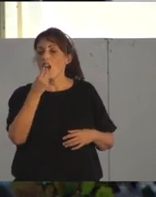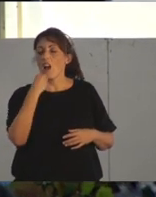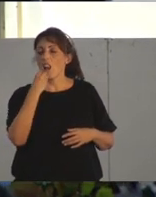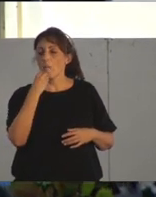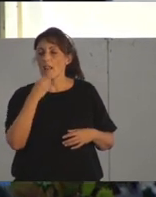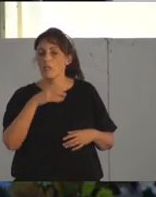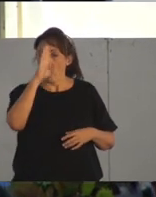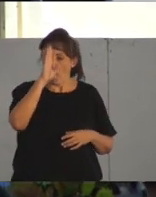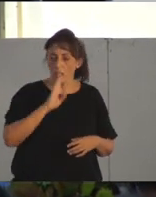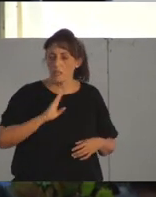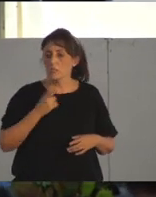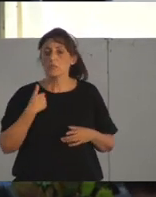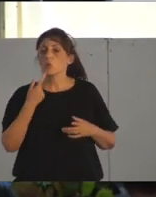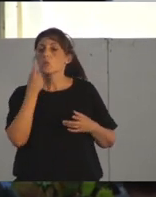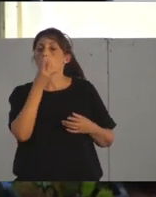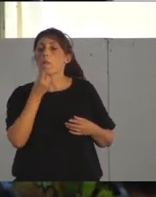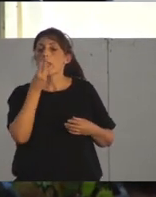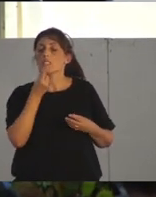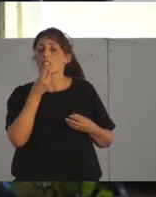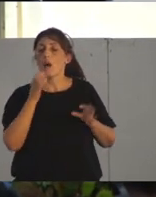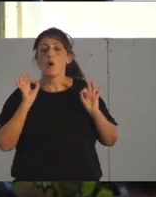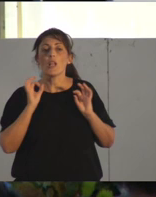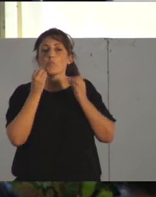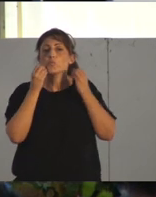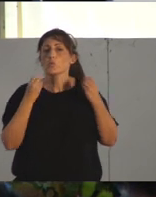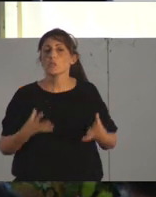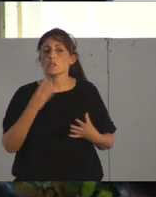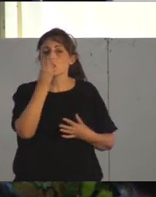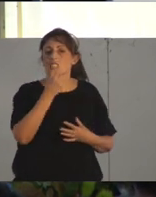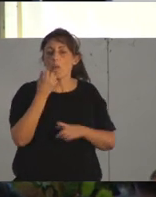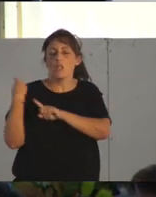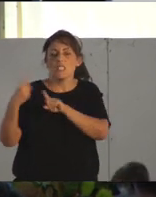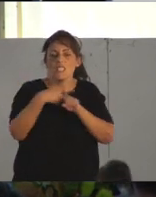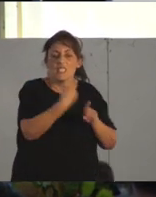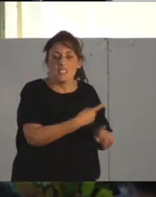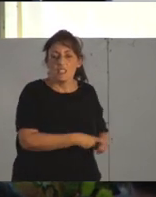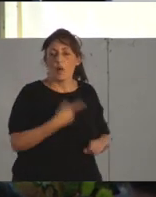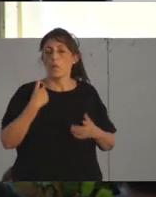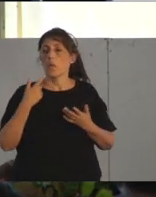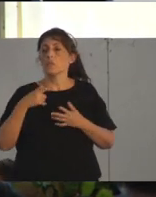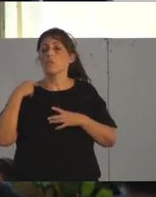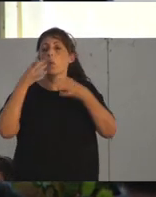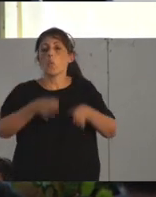enmascarasen. Queríamos que nuestros chicos fueran capaces de probar sabores que no habían disfrutado nunca.